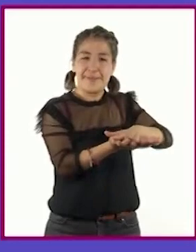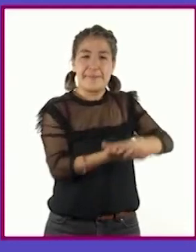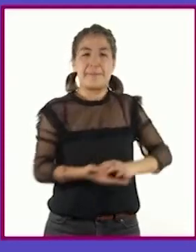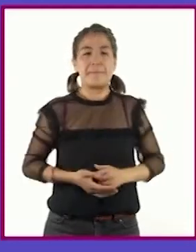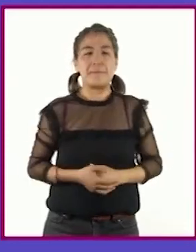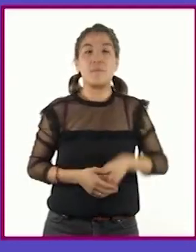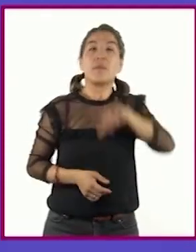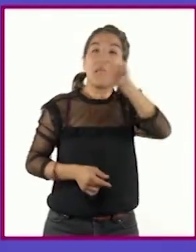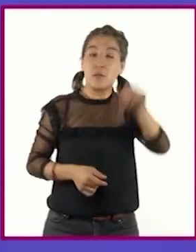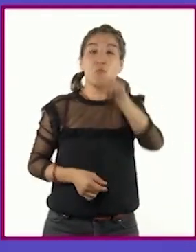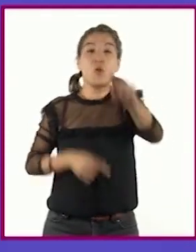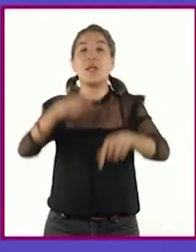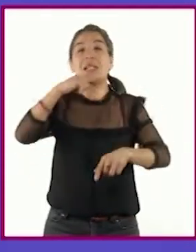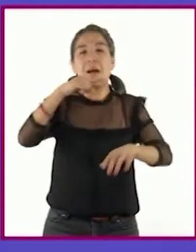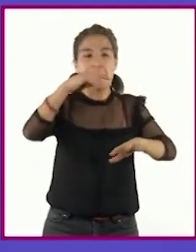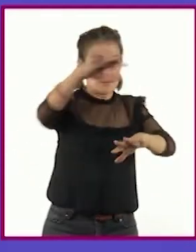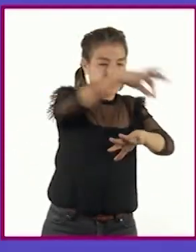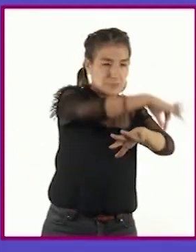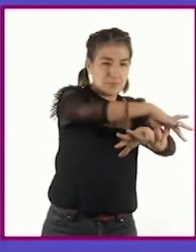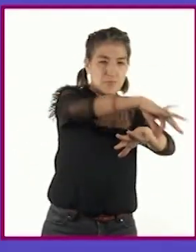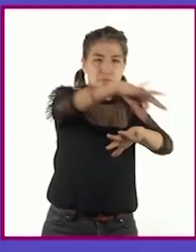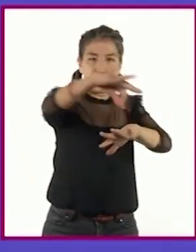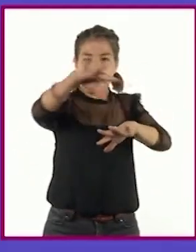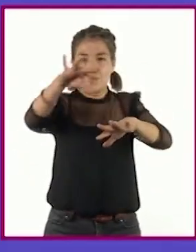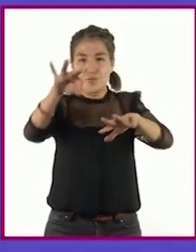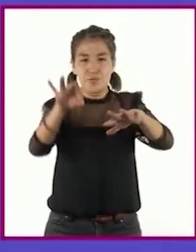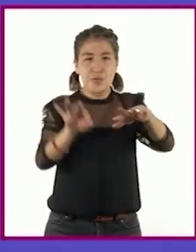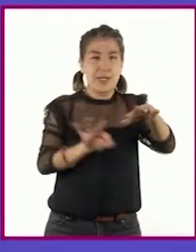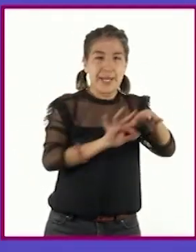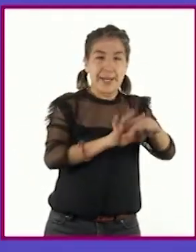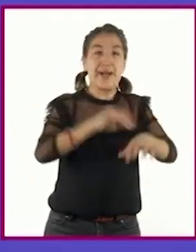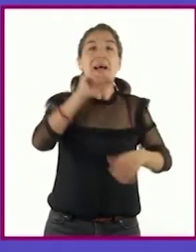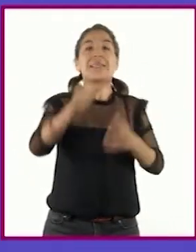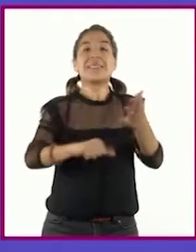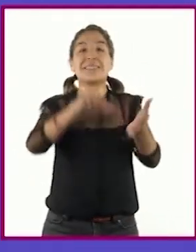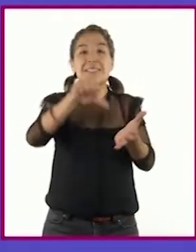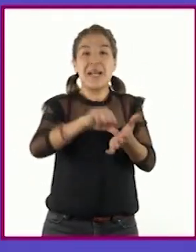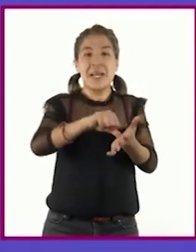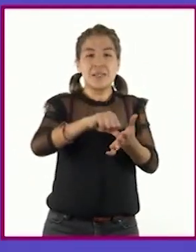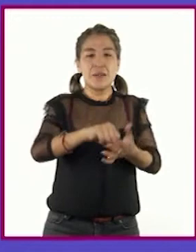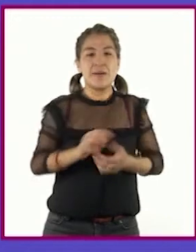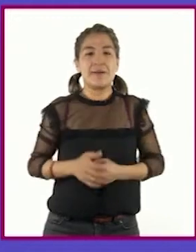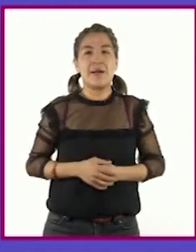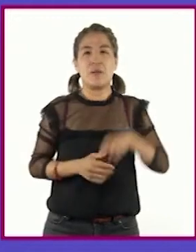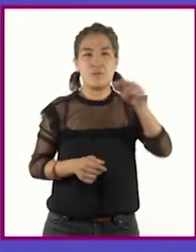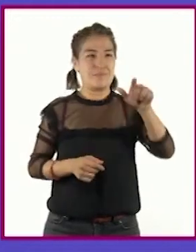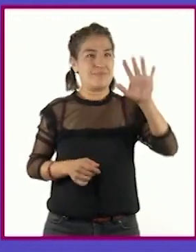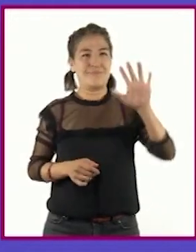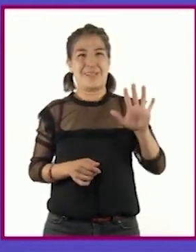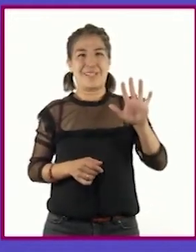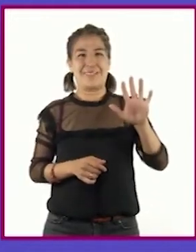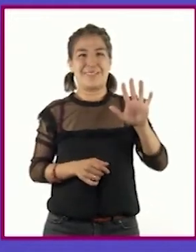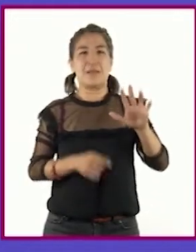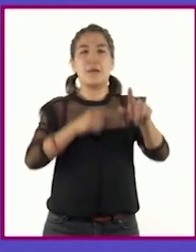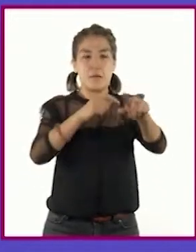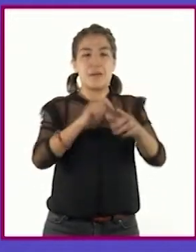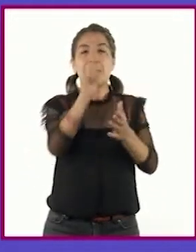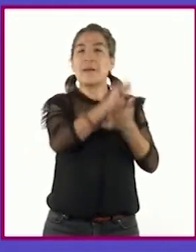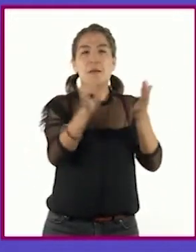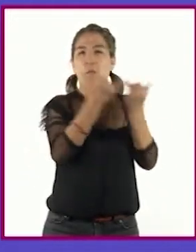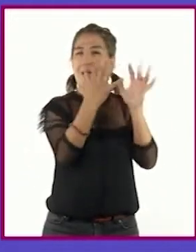Después, con un lápiz, dibujen el contorno de su mano y en el centro, donde estaría la palma, escriban